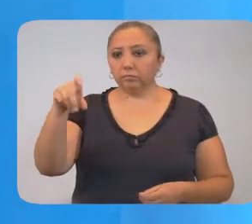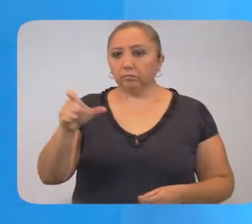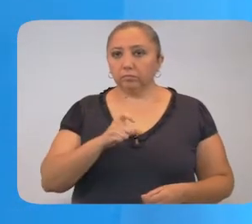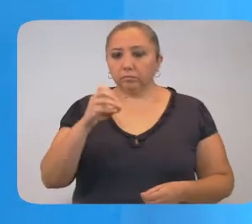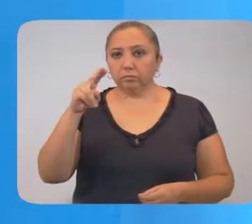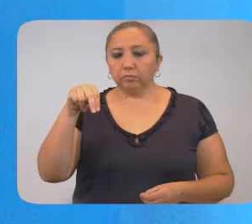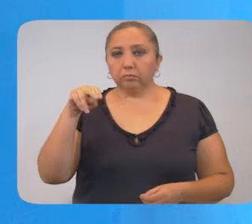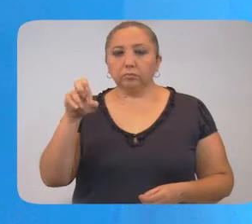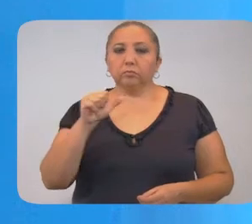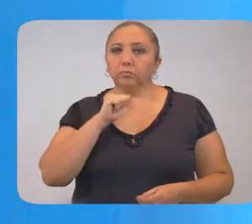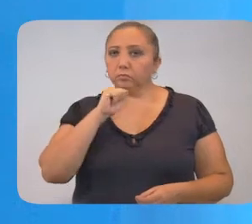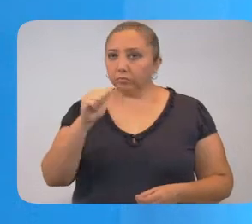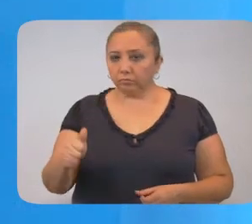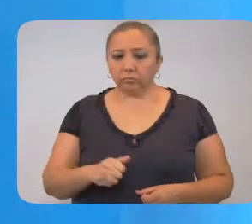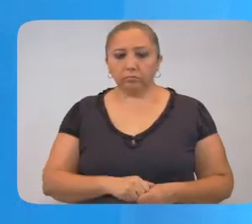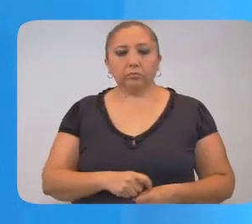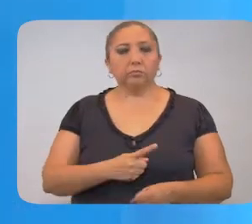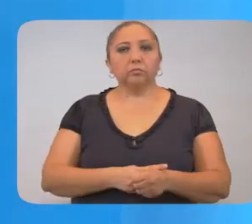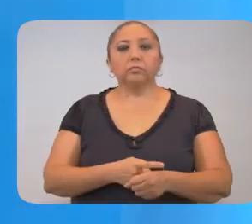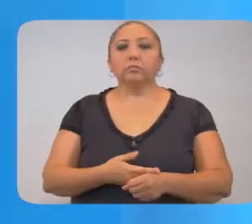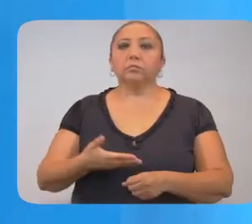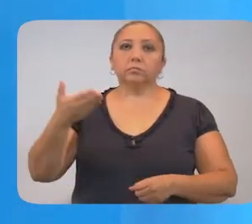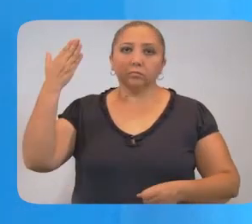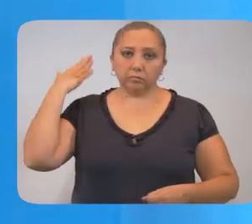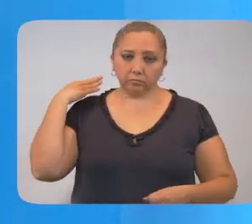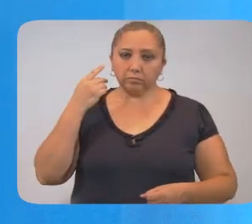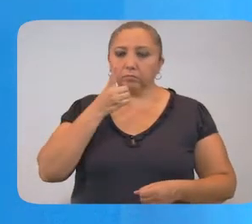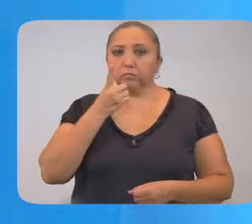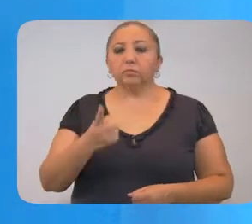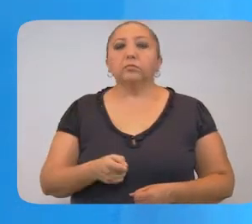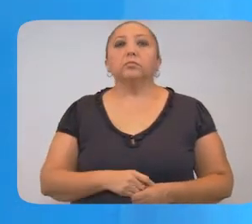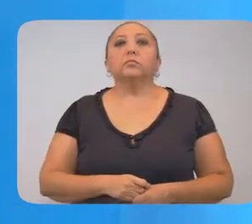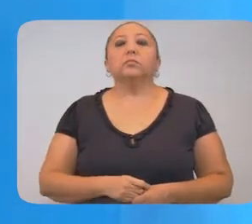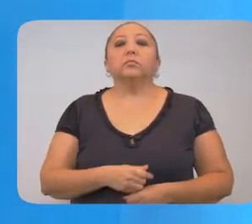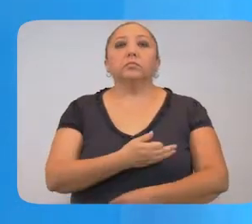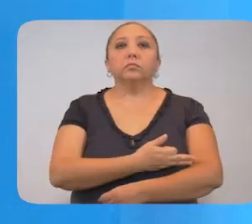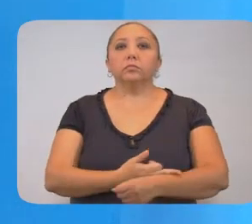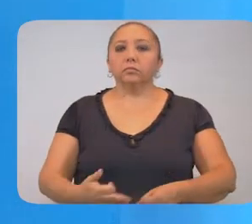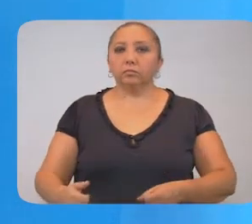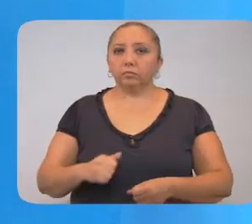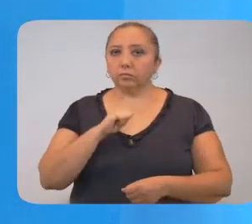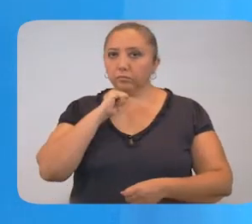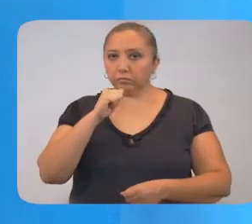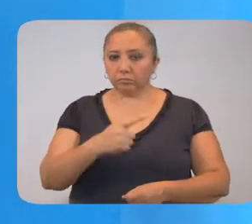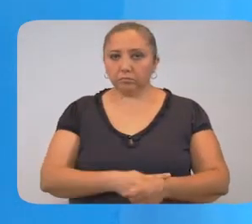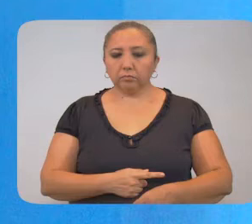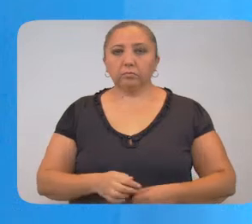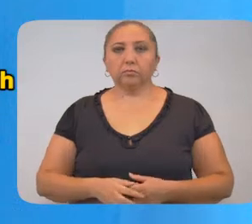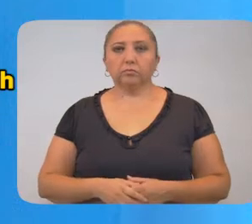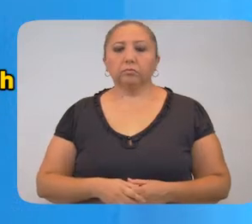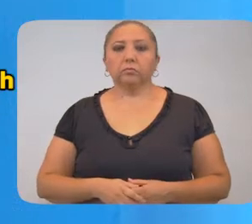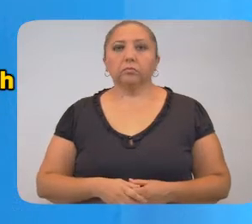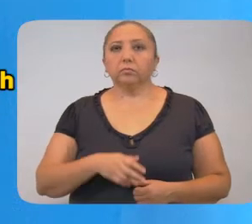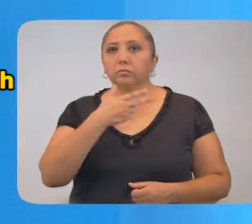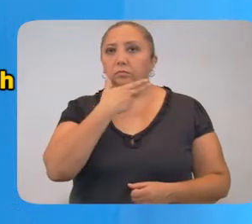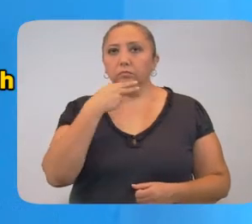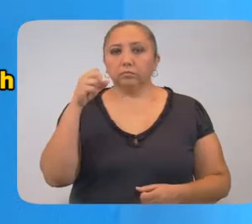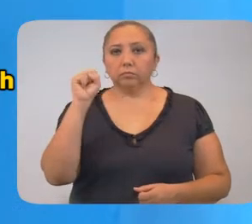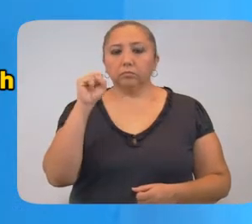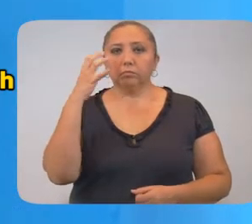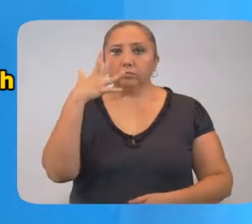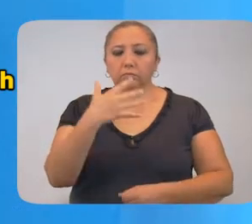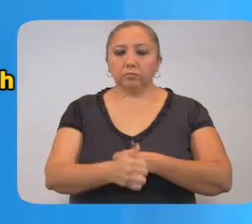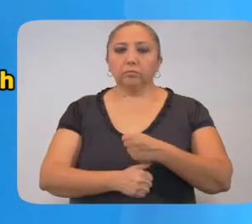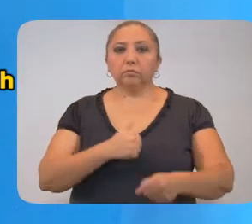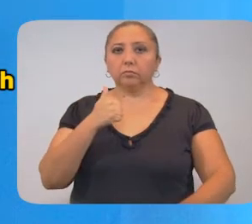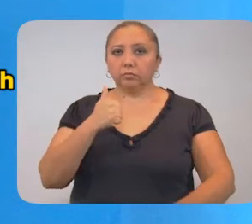Maxcanú, sin reporte de enfermedades previas. Sus contactos se reportan sin síntomas. Hombre de